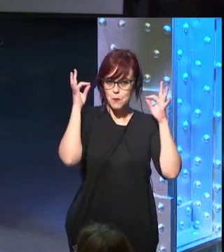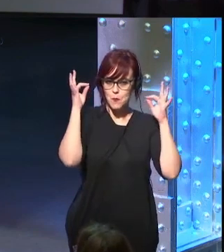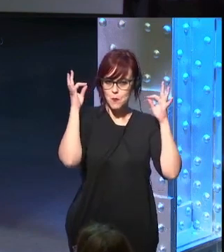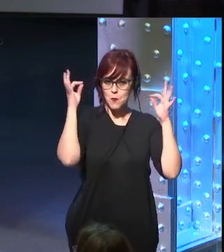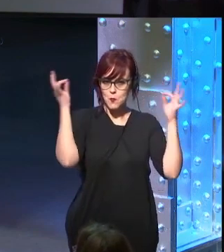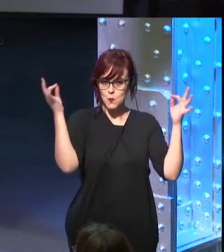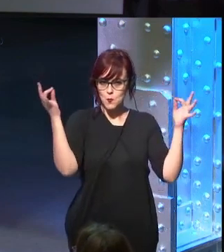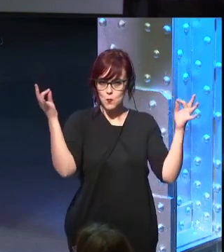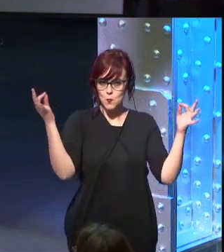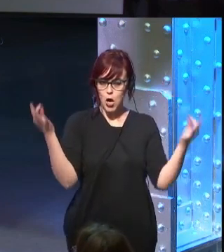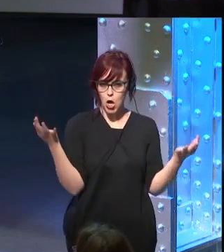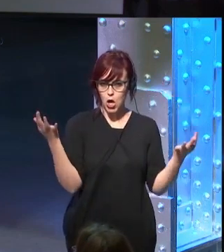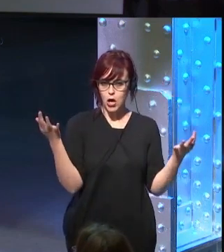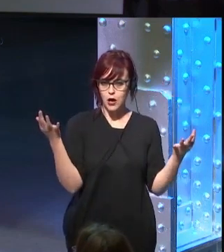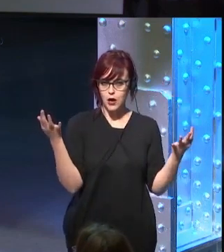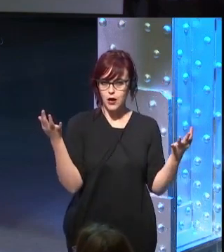los puso,